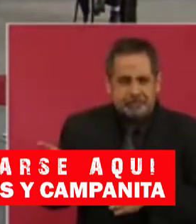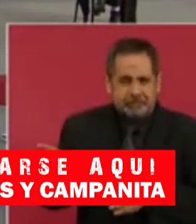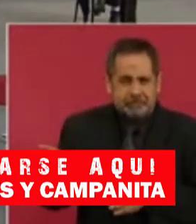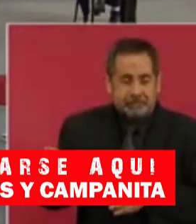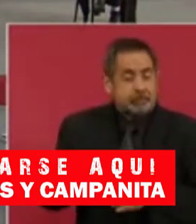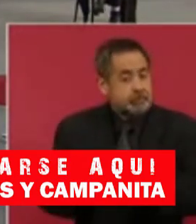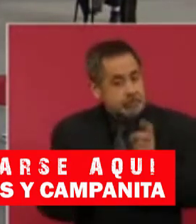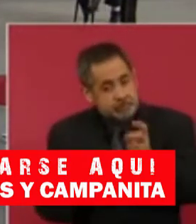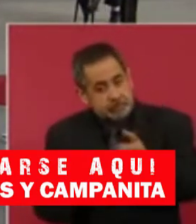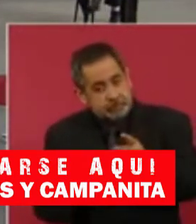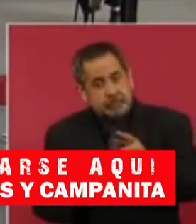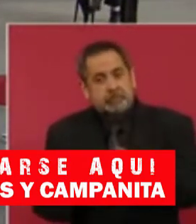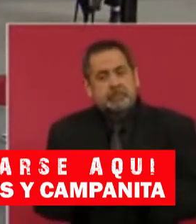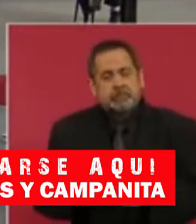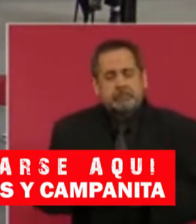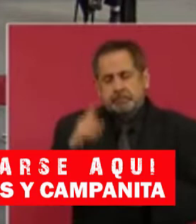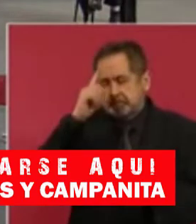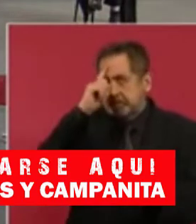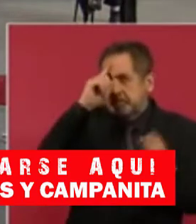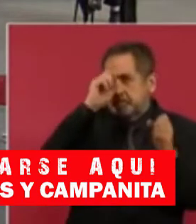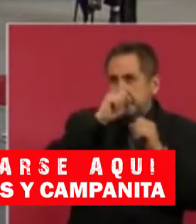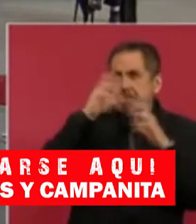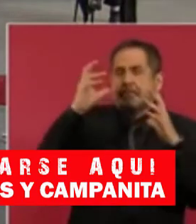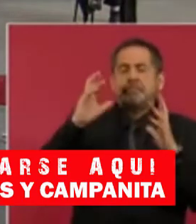porque esto nos da una idea